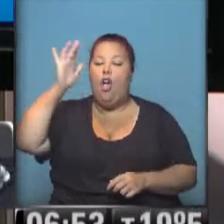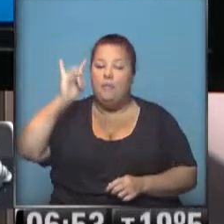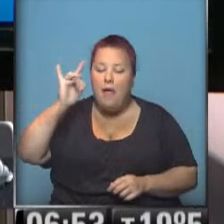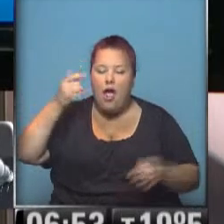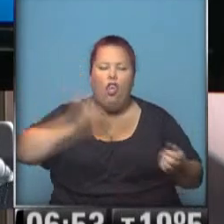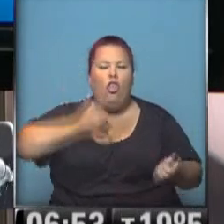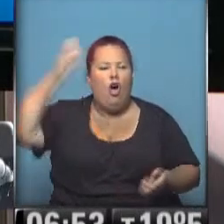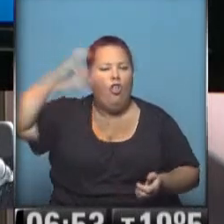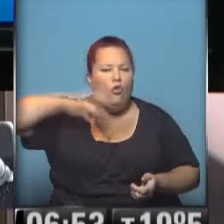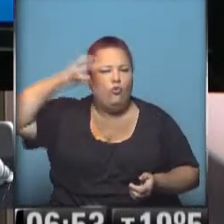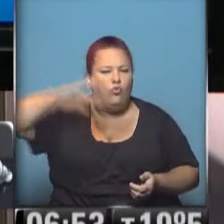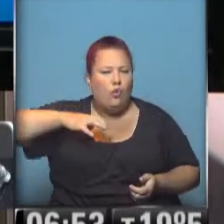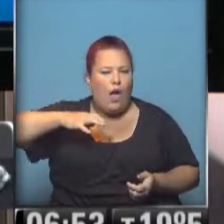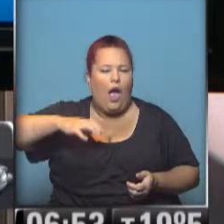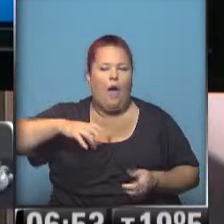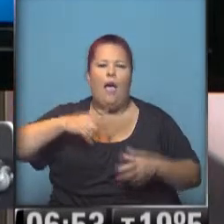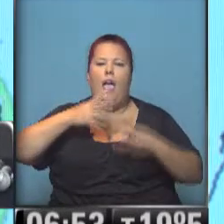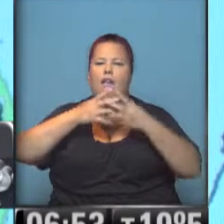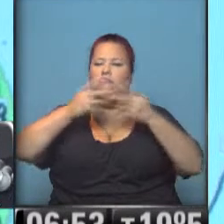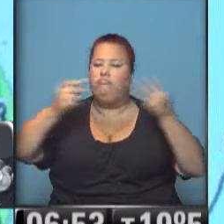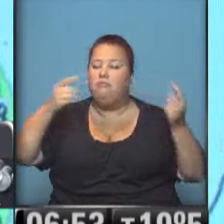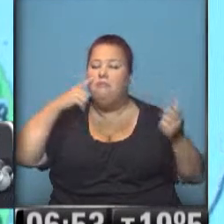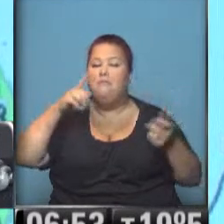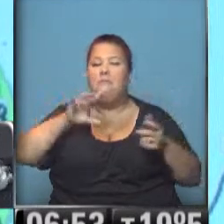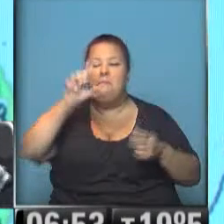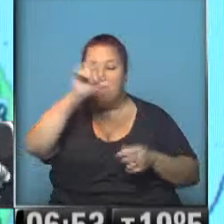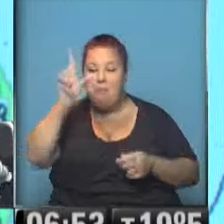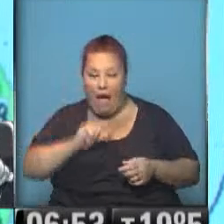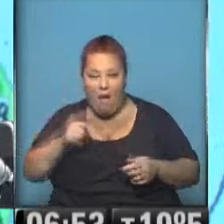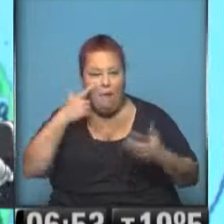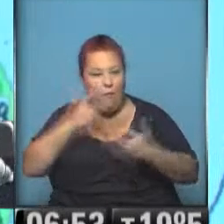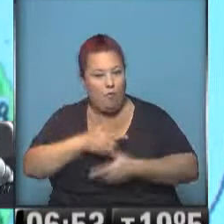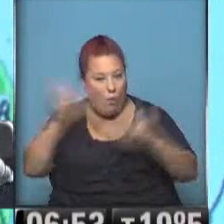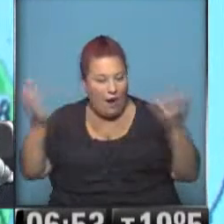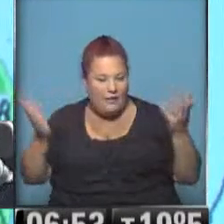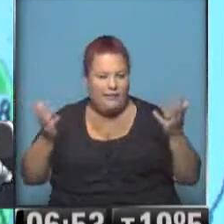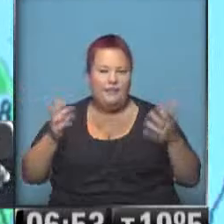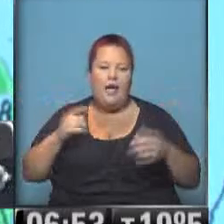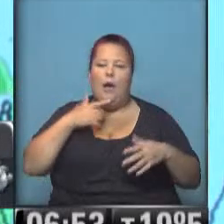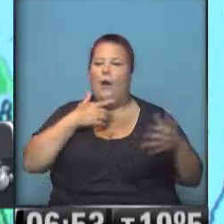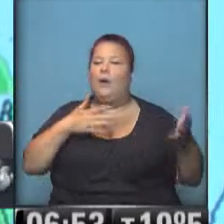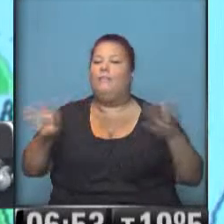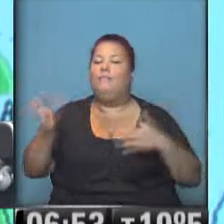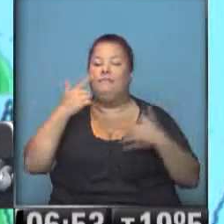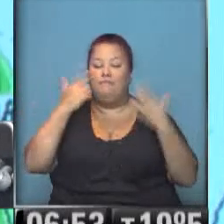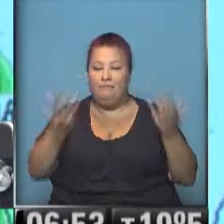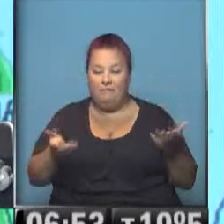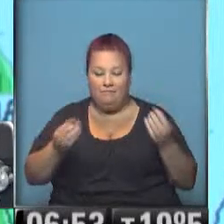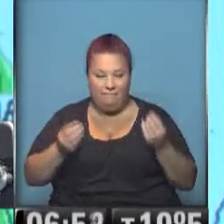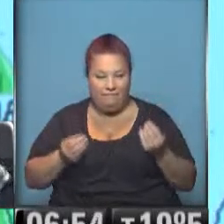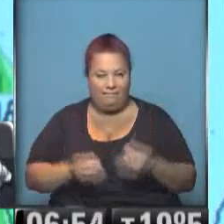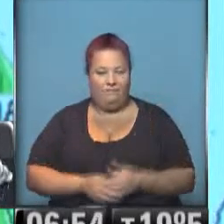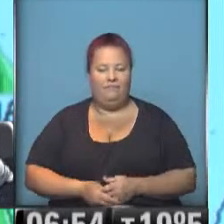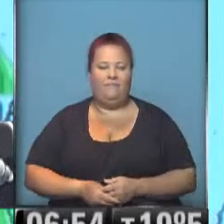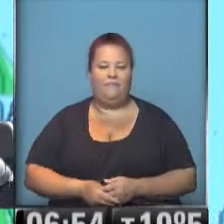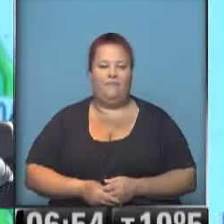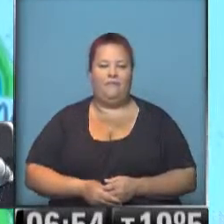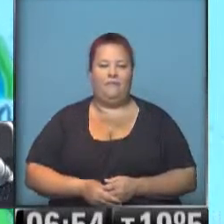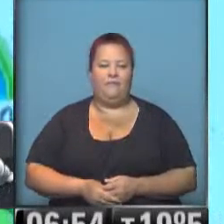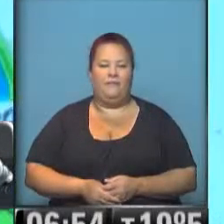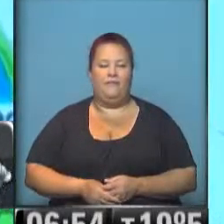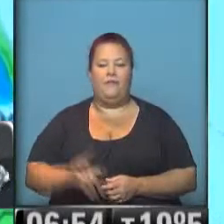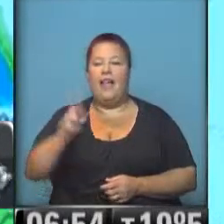¿dónde llueve? Despejamos este mapa, lo mostramos algo de enfrente de la pantalla y usted puede verlo. En